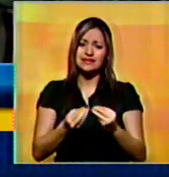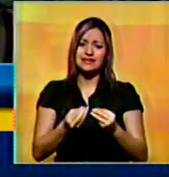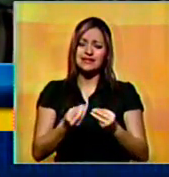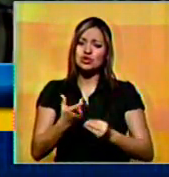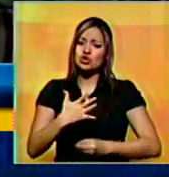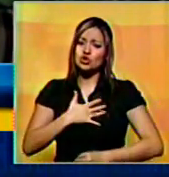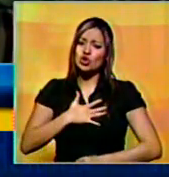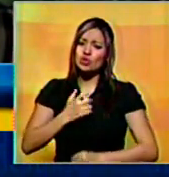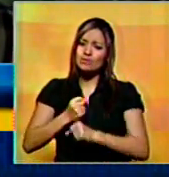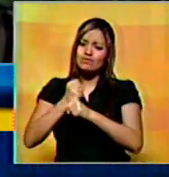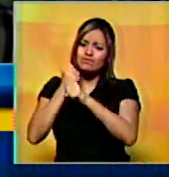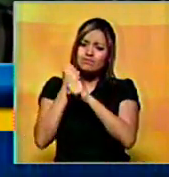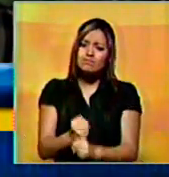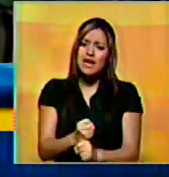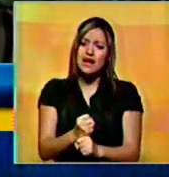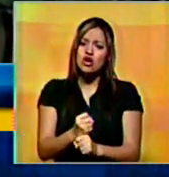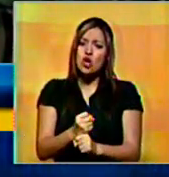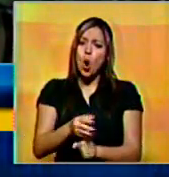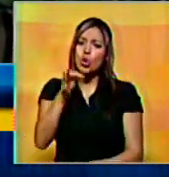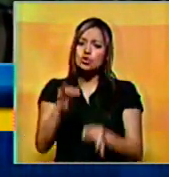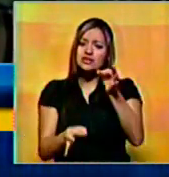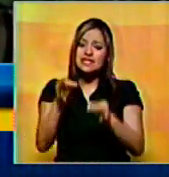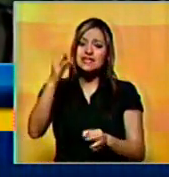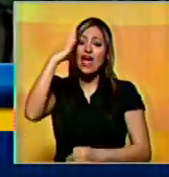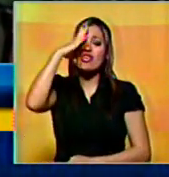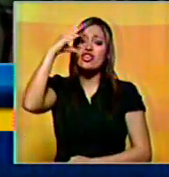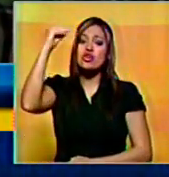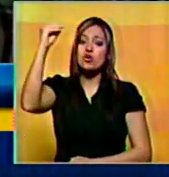espero que la justicia divina